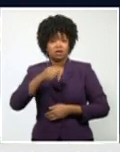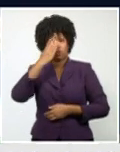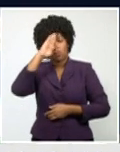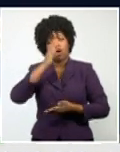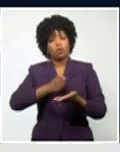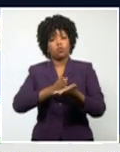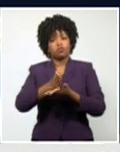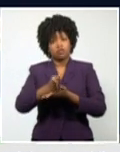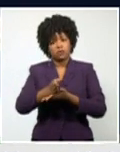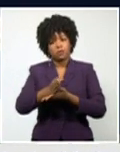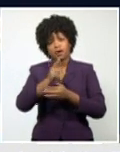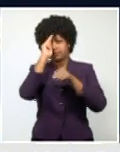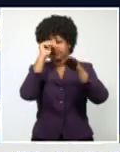ingresado